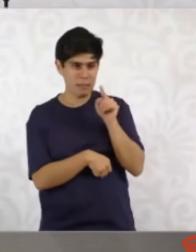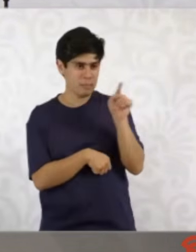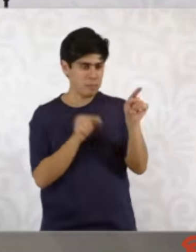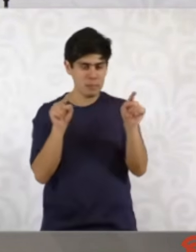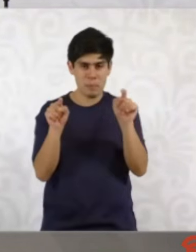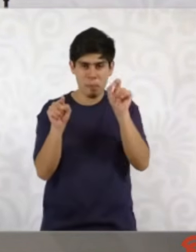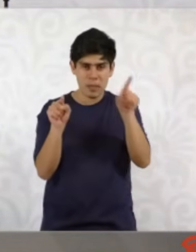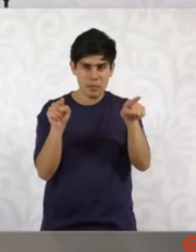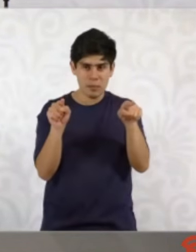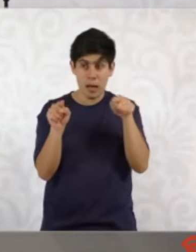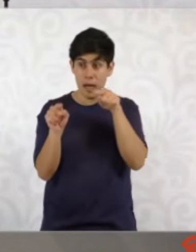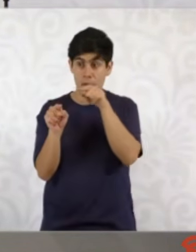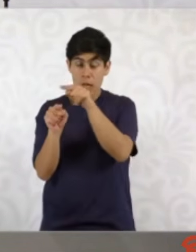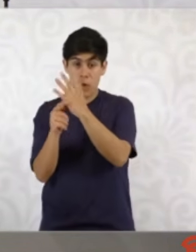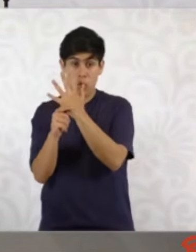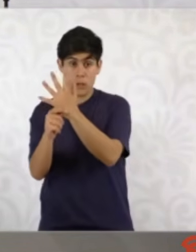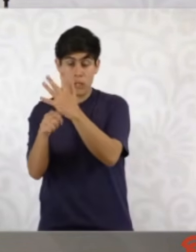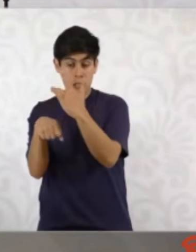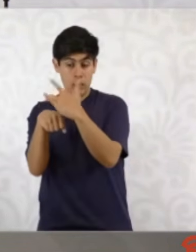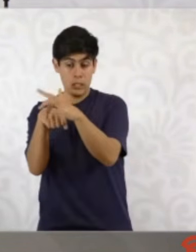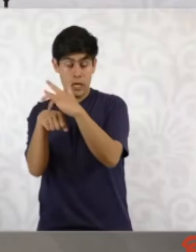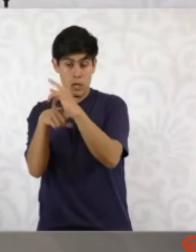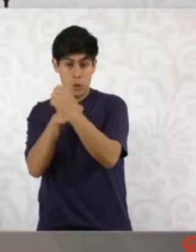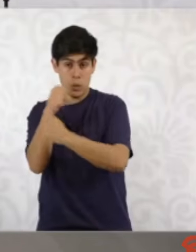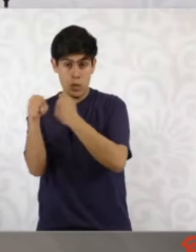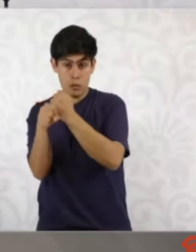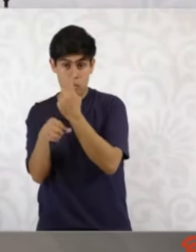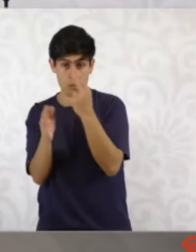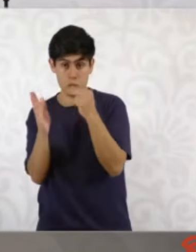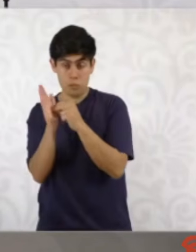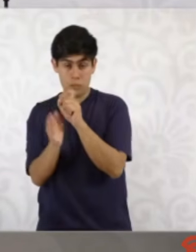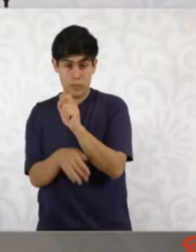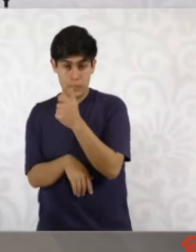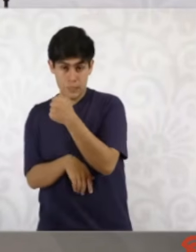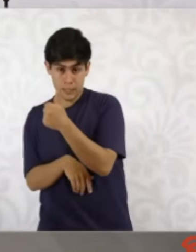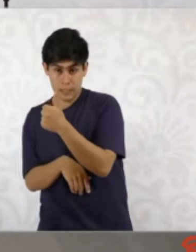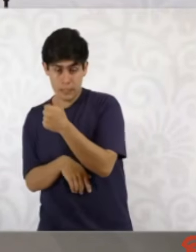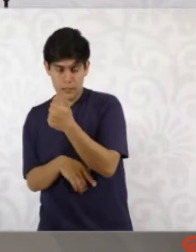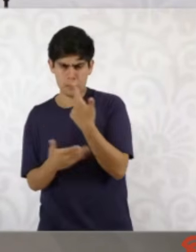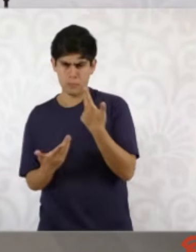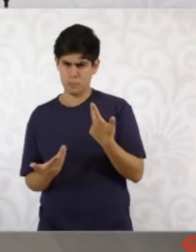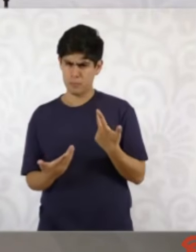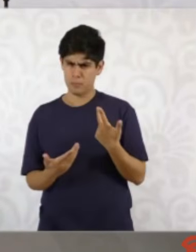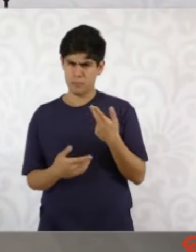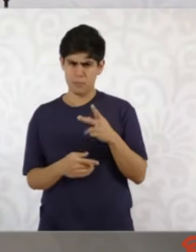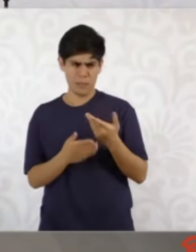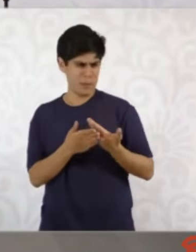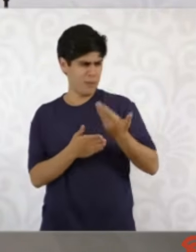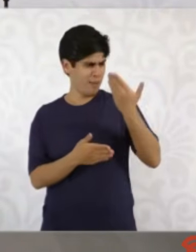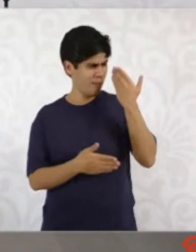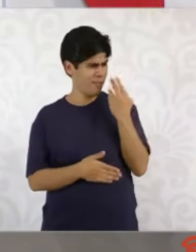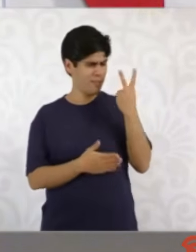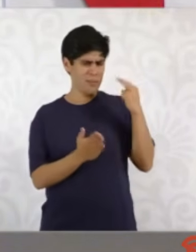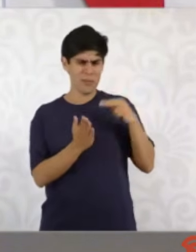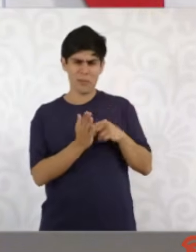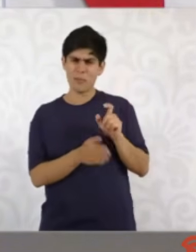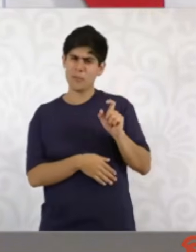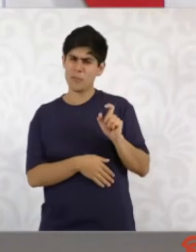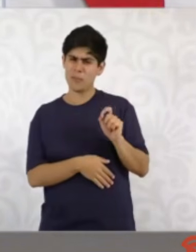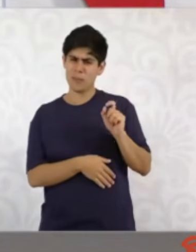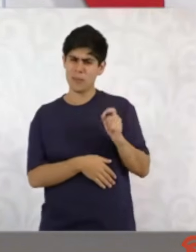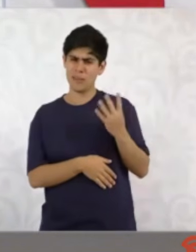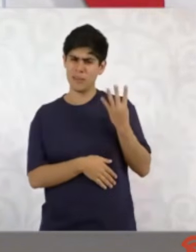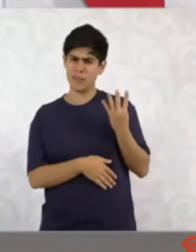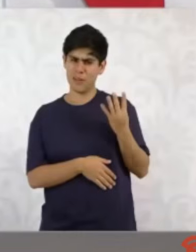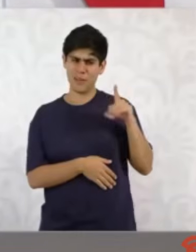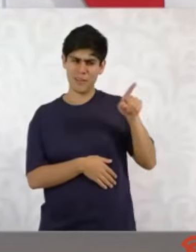fuese Chalco en 2026, cuando se trataban y ya las habían mostrado en el